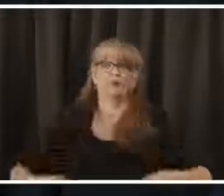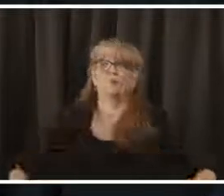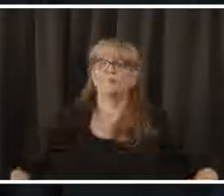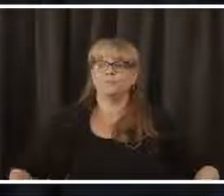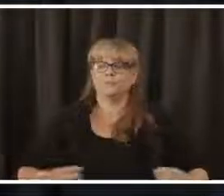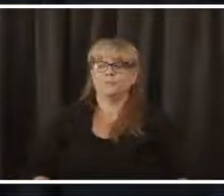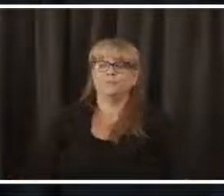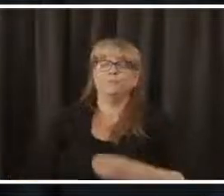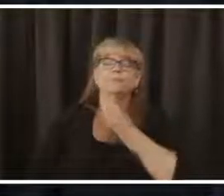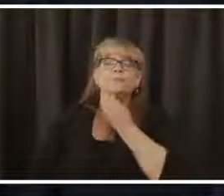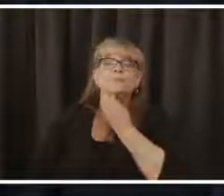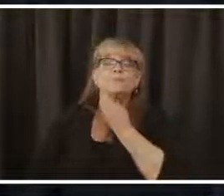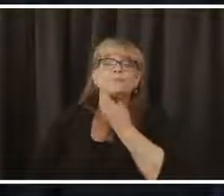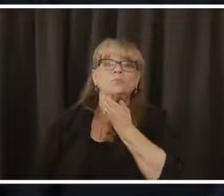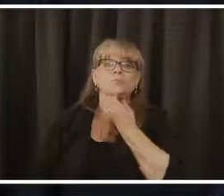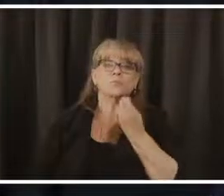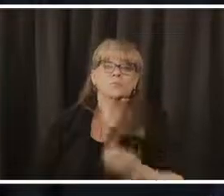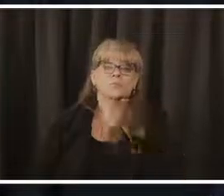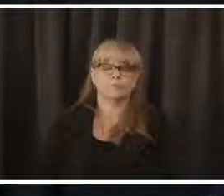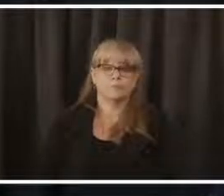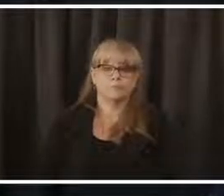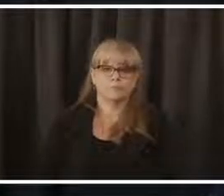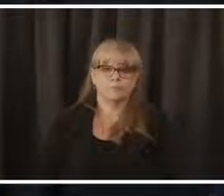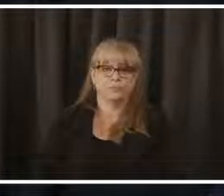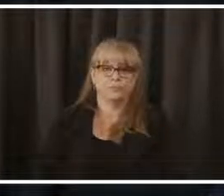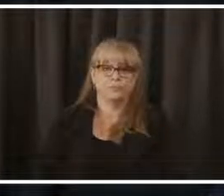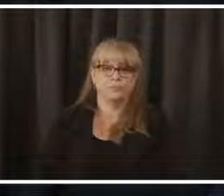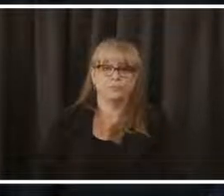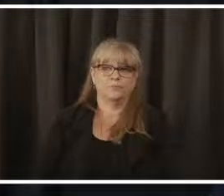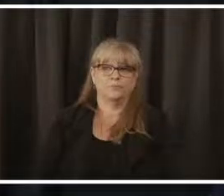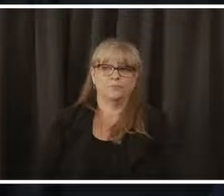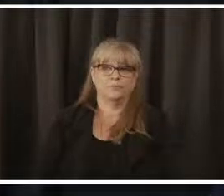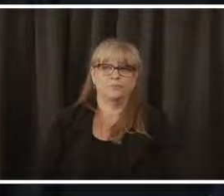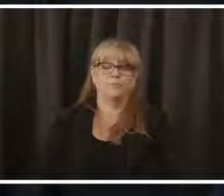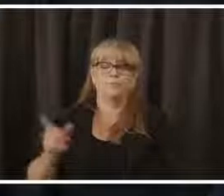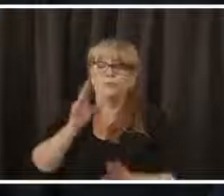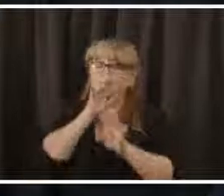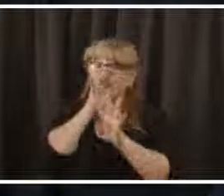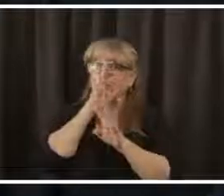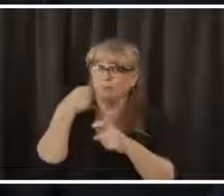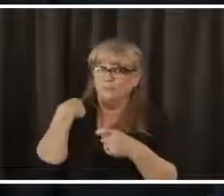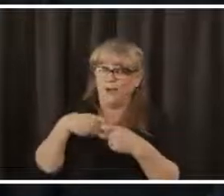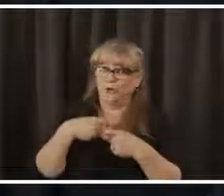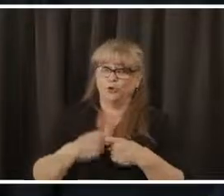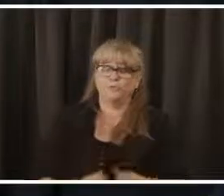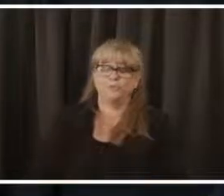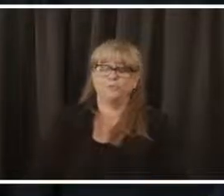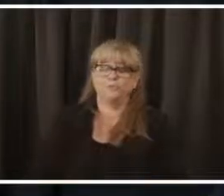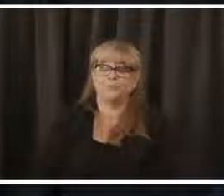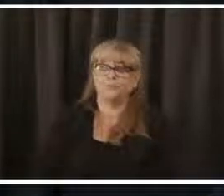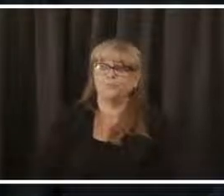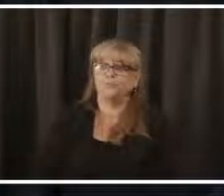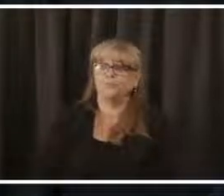máscaras, ¿qué considera necesitamos para que se elimine el uso de tapabocas por completo en el estado? Los habitantes de